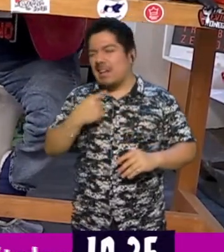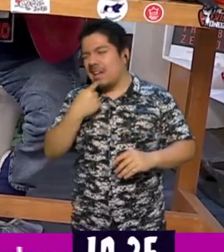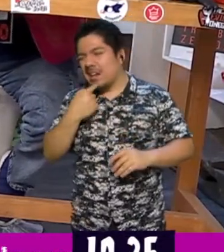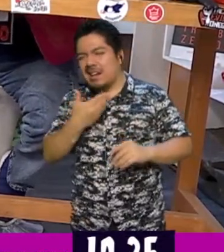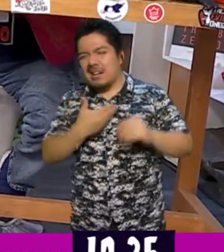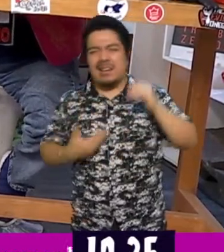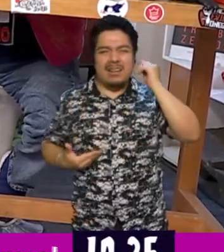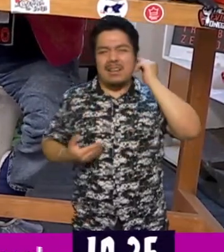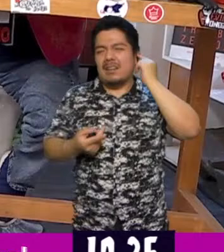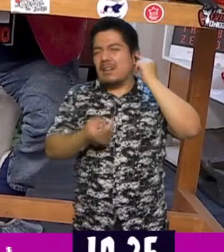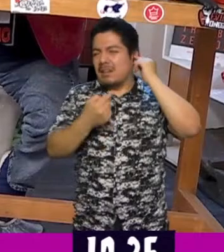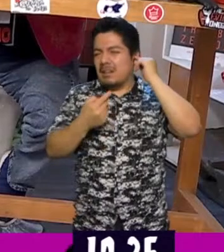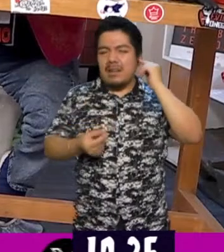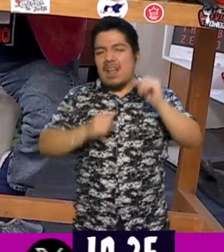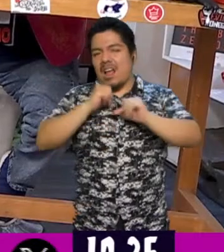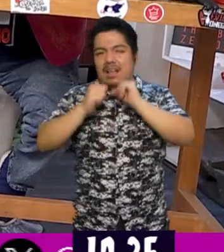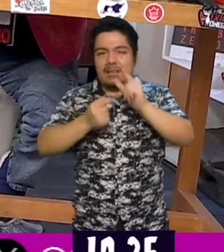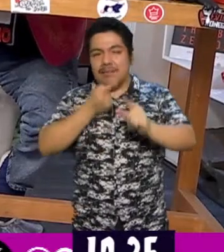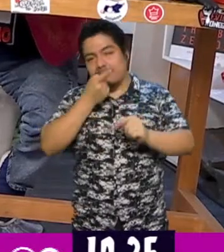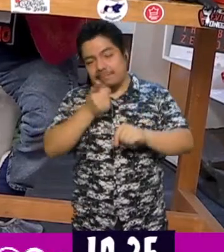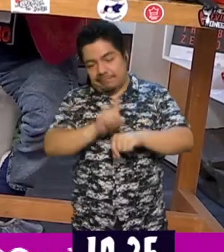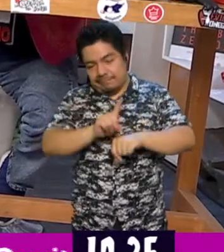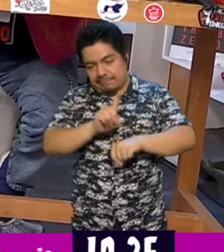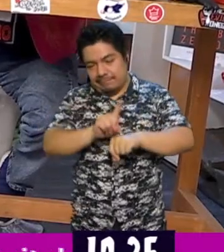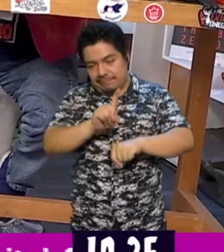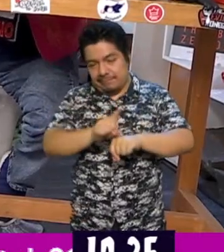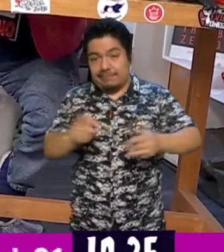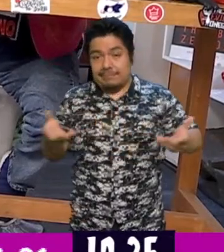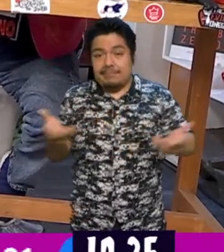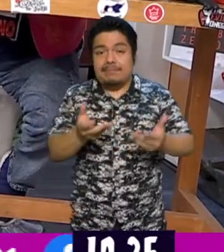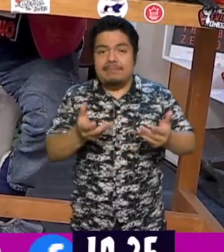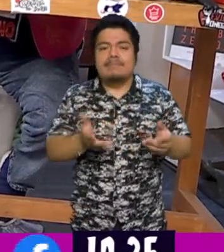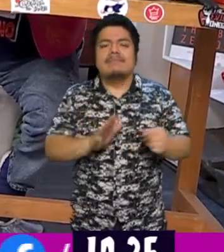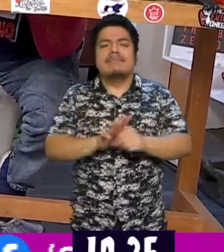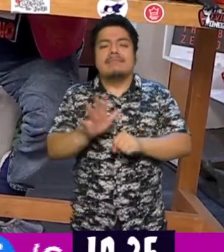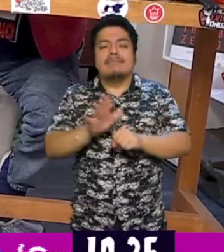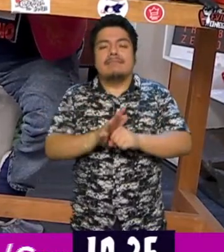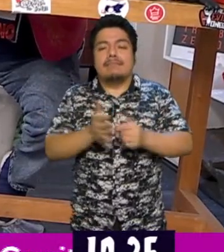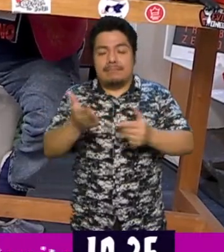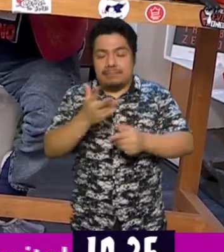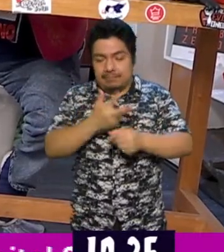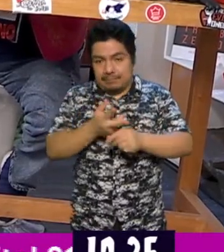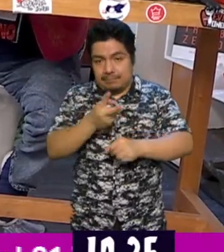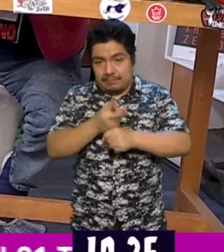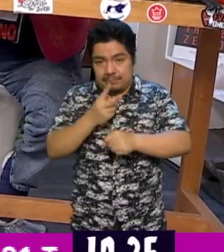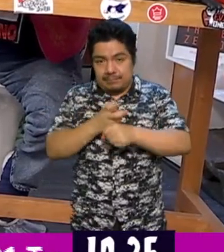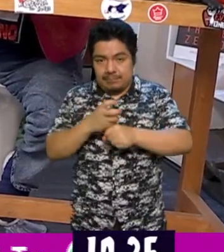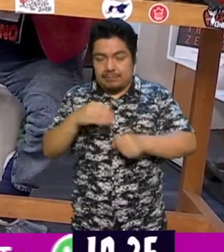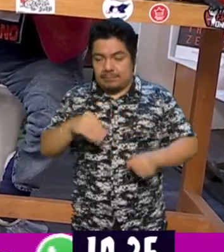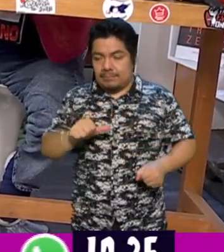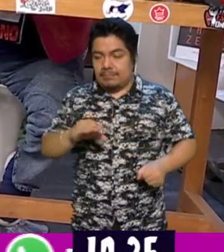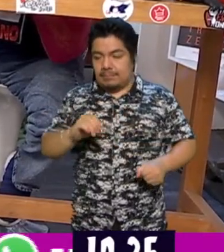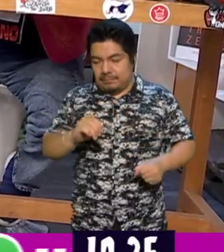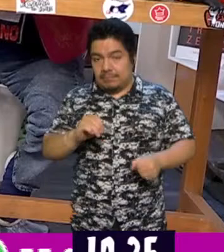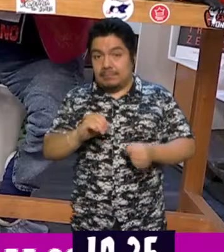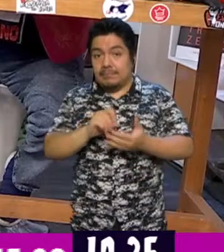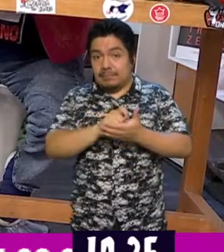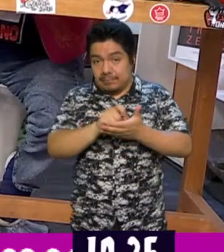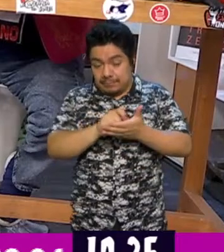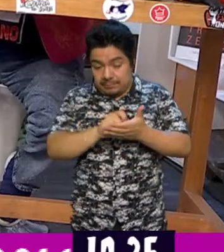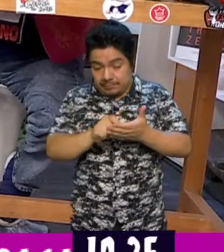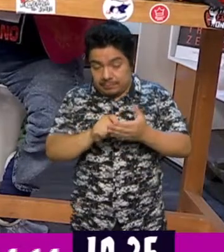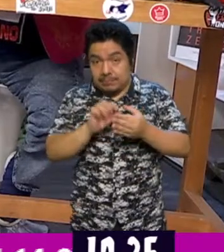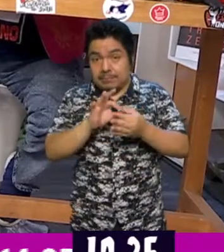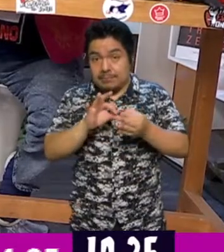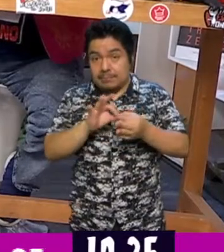quejan de que habla y que habla todos los días, ¿no? Bueno. Pues sí, bueno, aquí tenemos invitado a Marco Antonio Olvera, él es escritor y nos va a